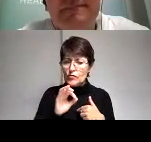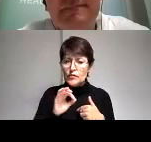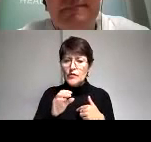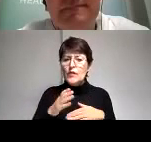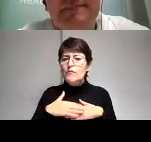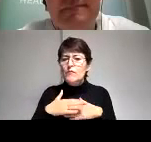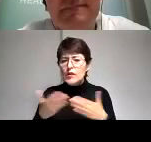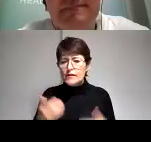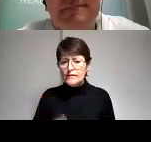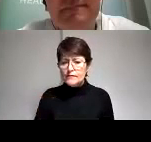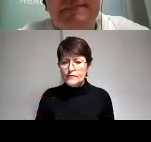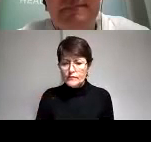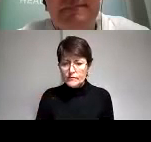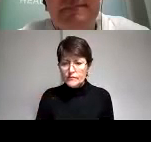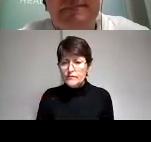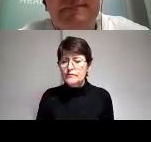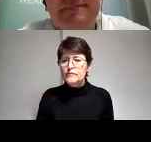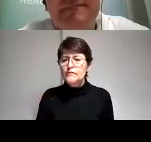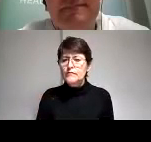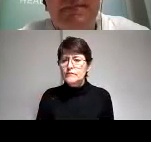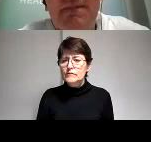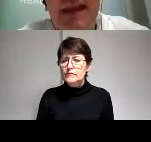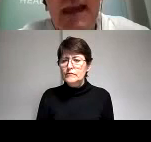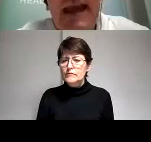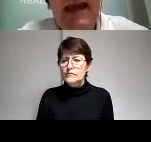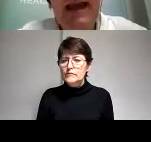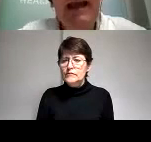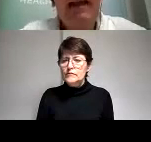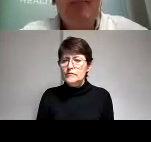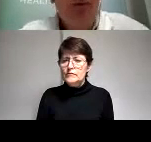puede. Ella pregunta a qué se debe o qué puede hacer.